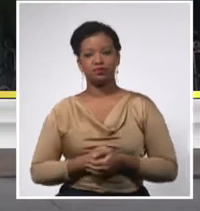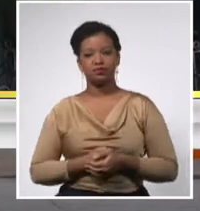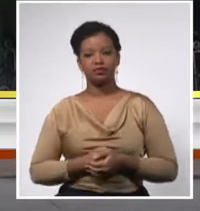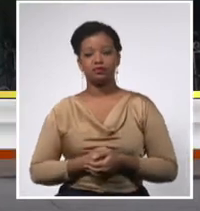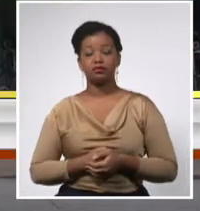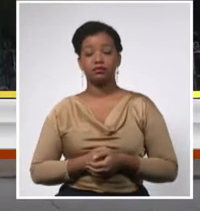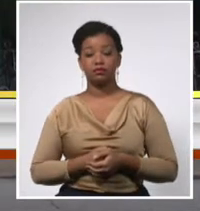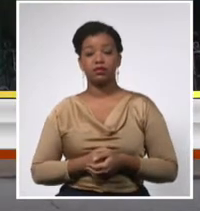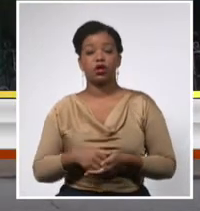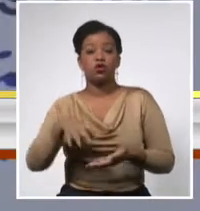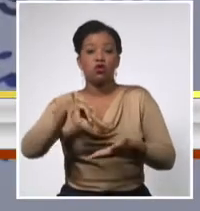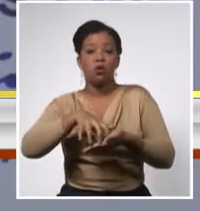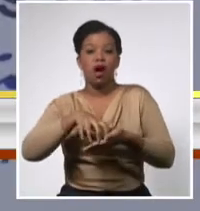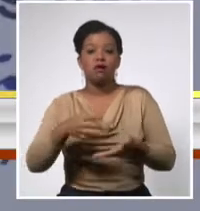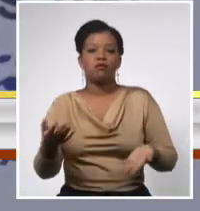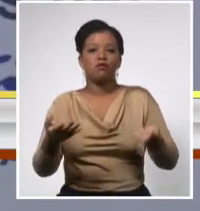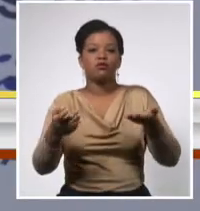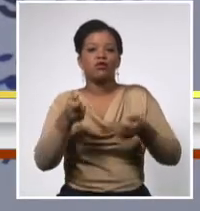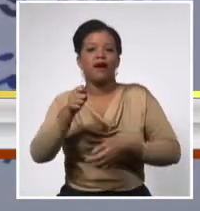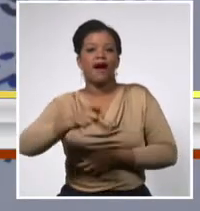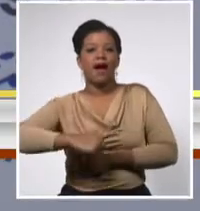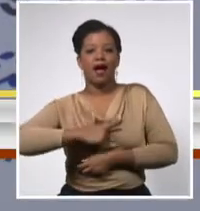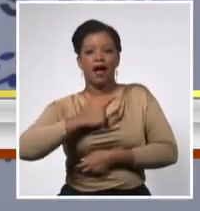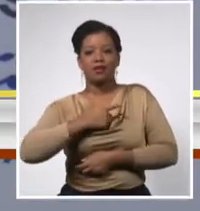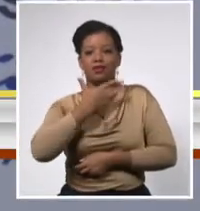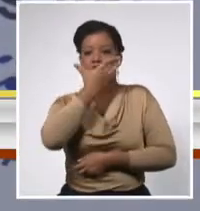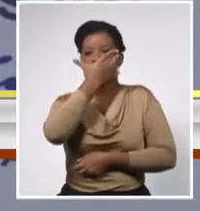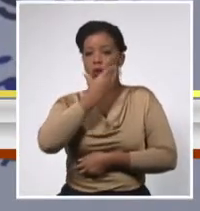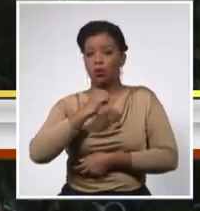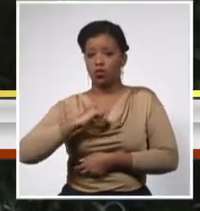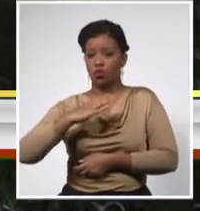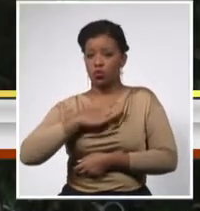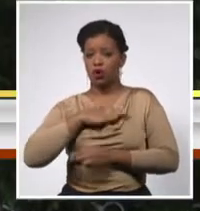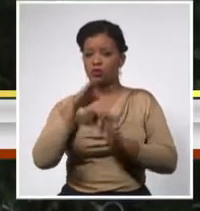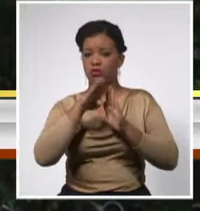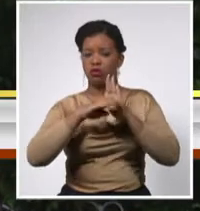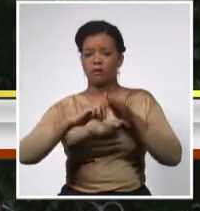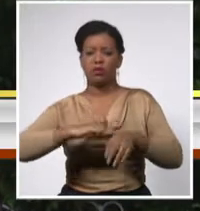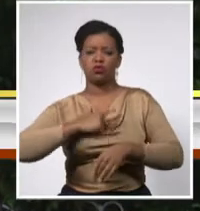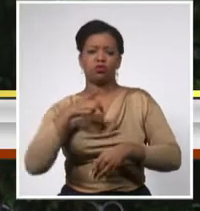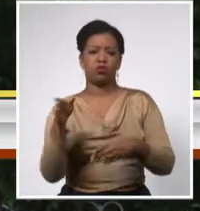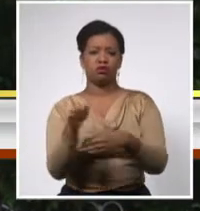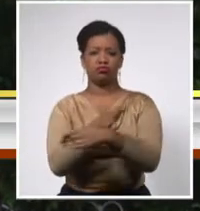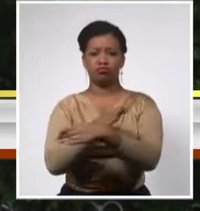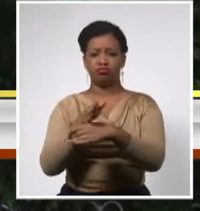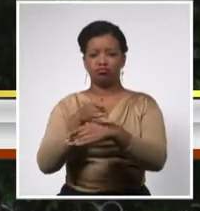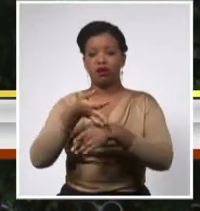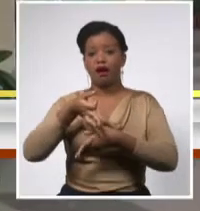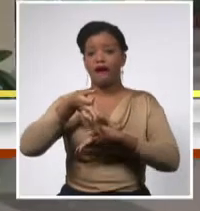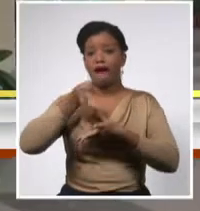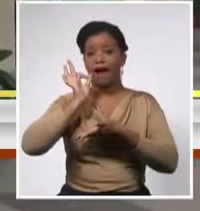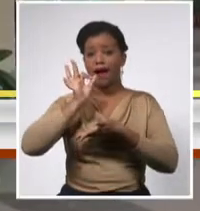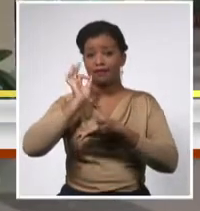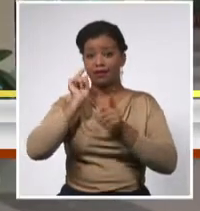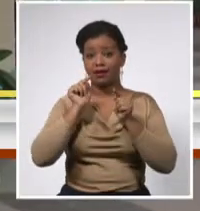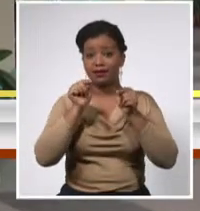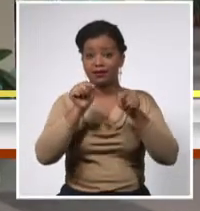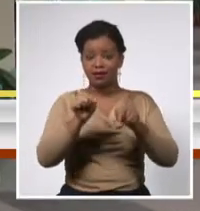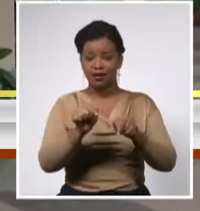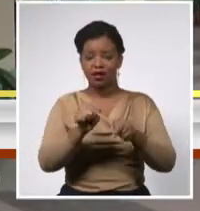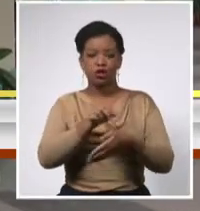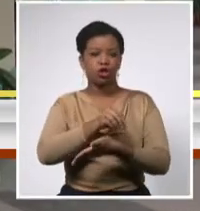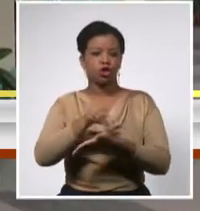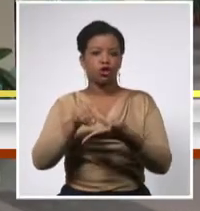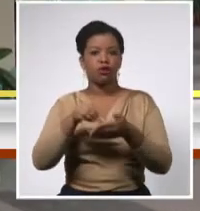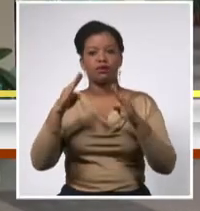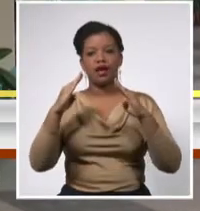espacio esencial de promoción del arte joven. Dueño de una programación cultural variada, es el Café Literario La Comarca, ubicado en la